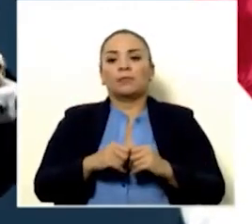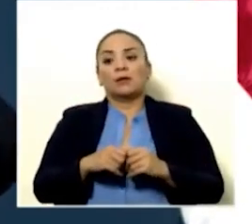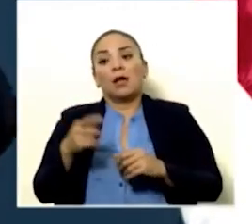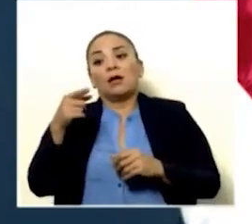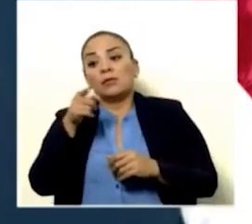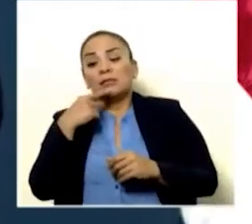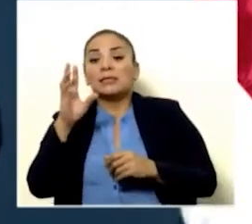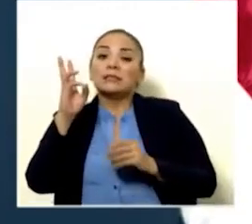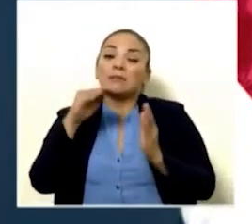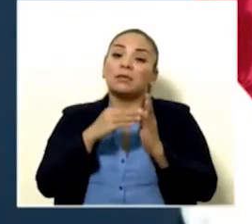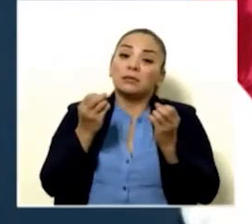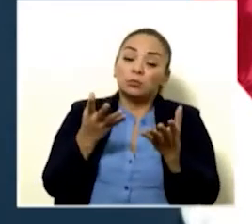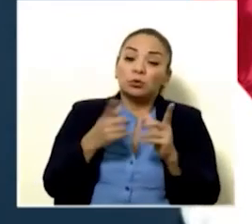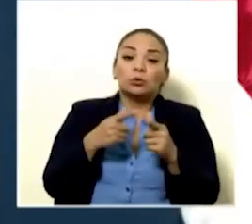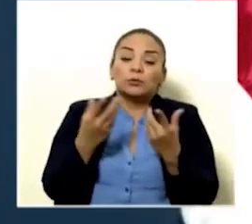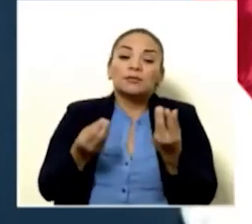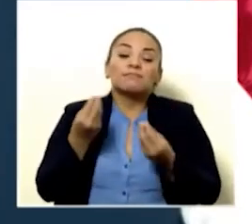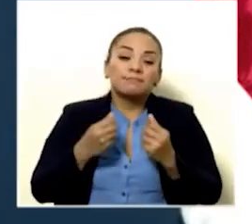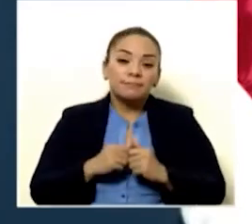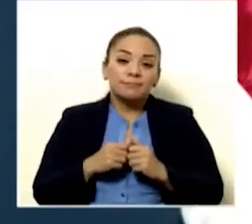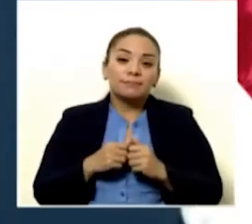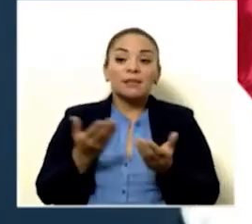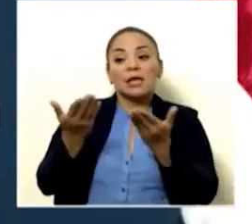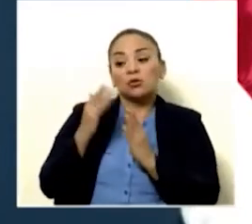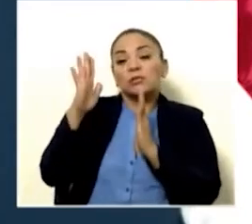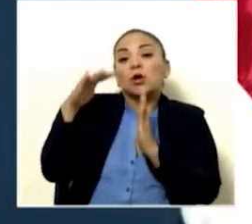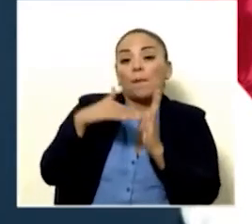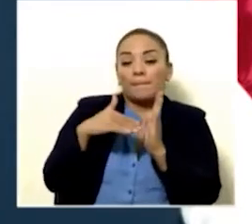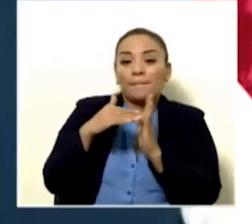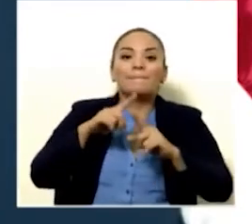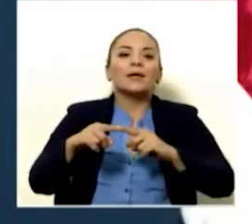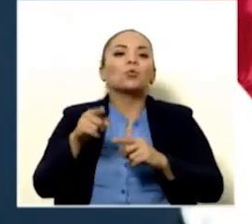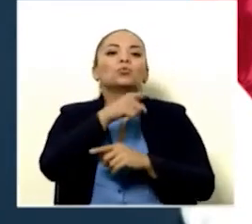Bueno, hagamos una cosa, denos 5.000, pero pase 2